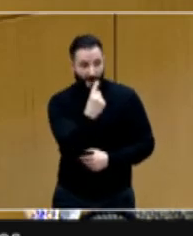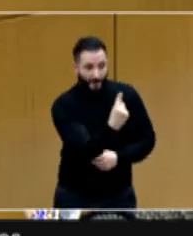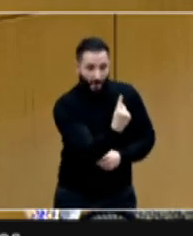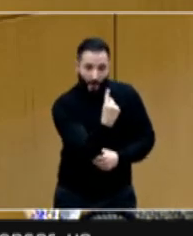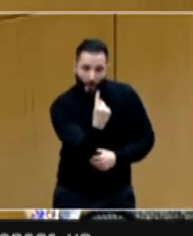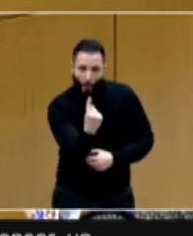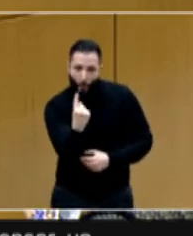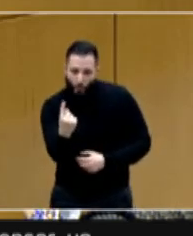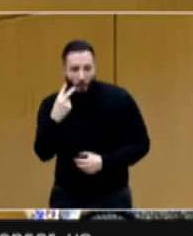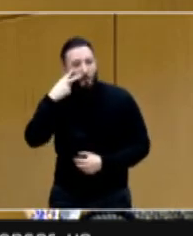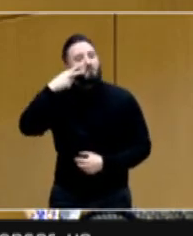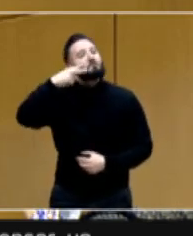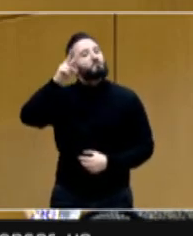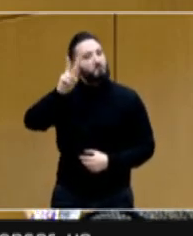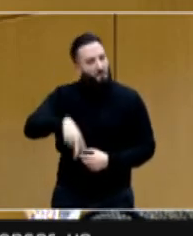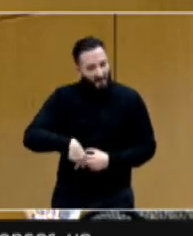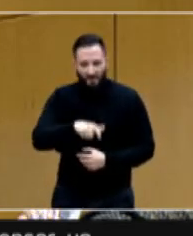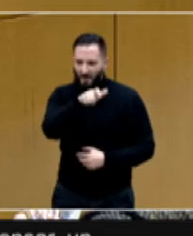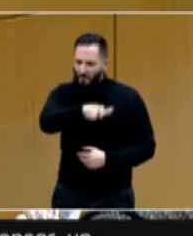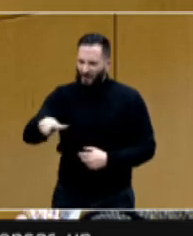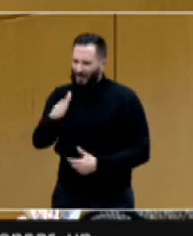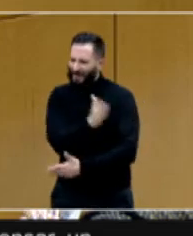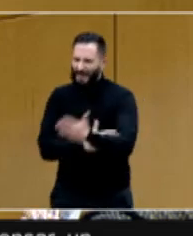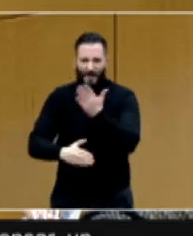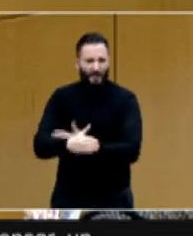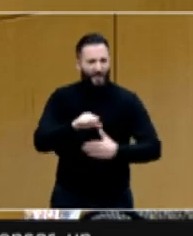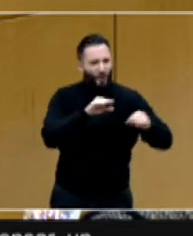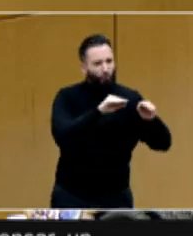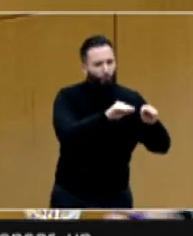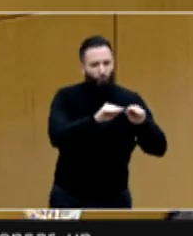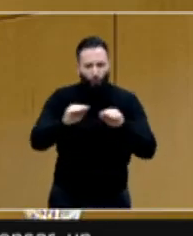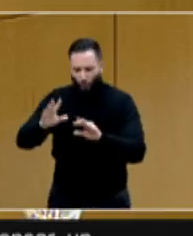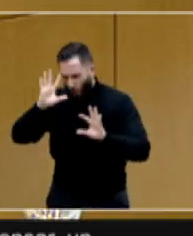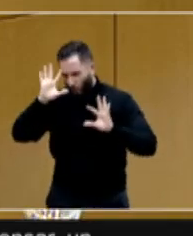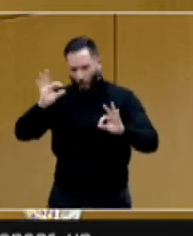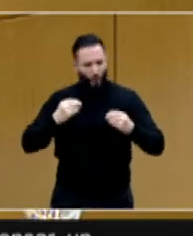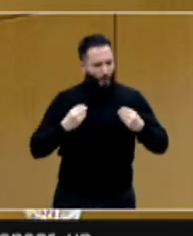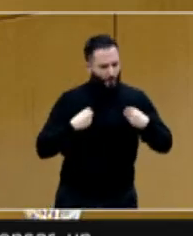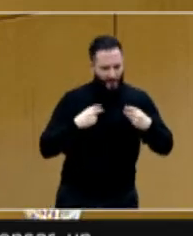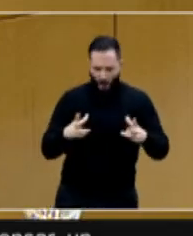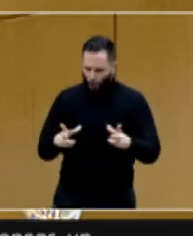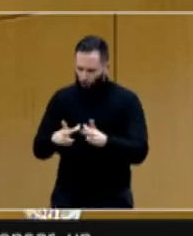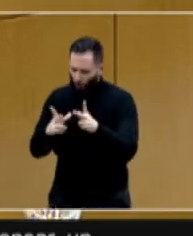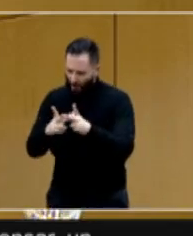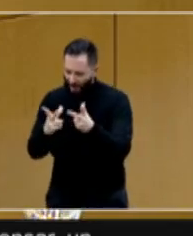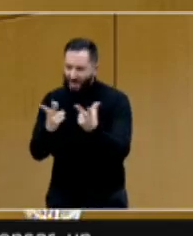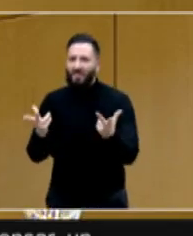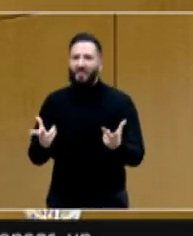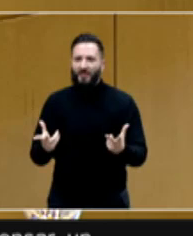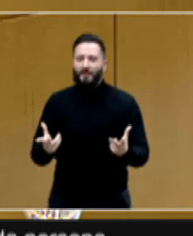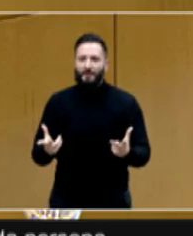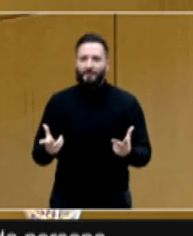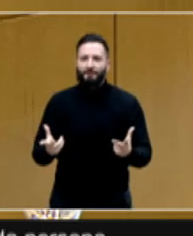incuestionable de cada persona con discapacidad de supuesto en la vida de supuesto en la sociedad una de las partes que siempre procuro